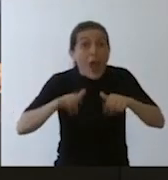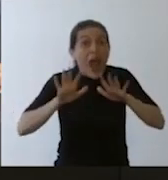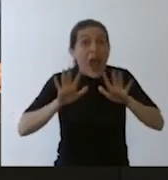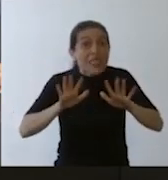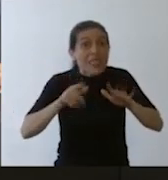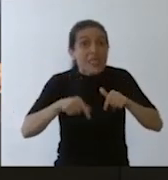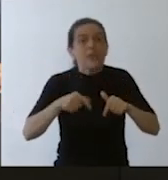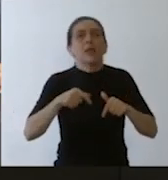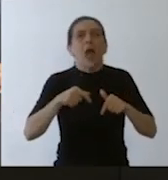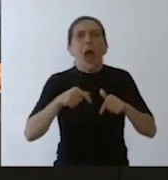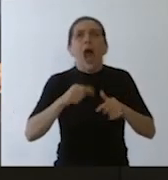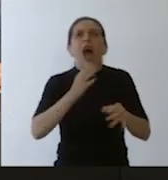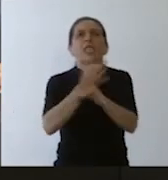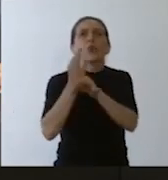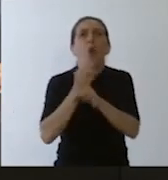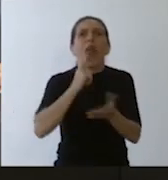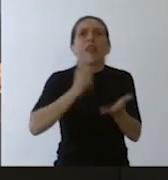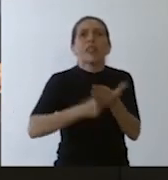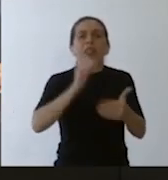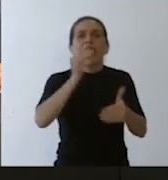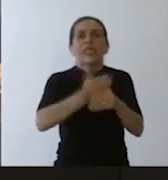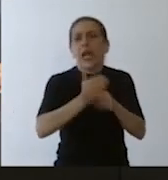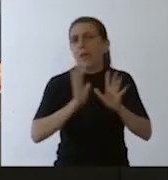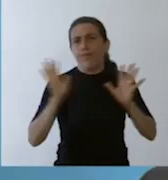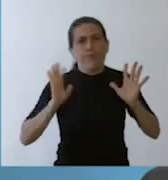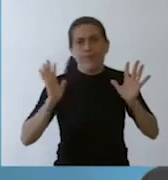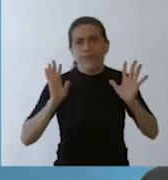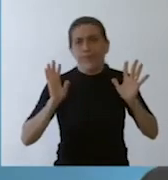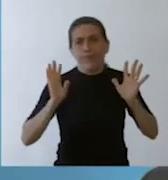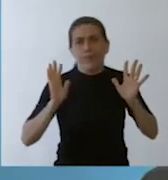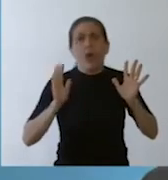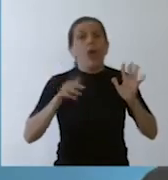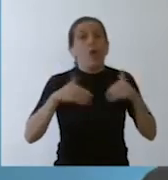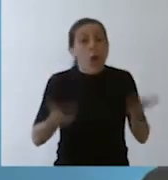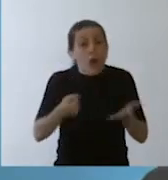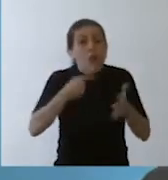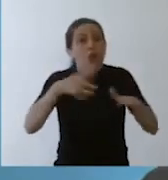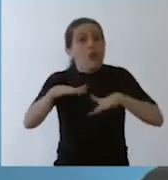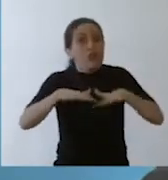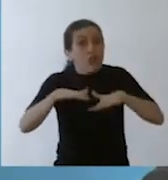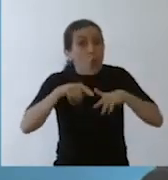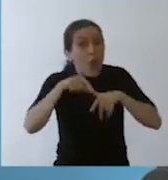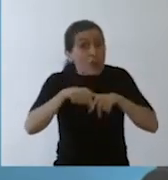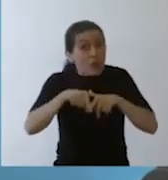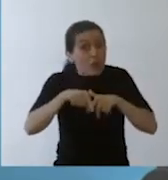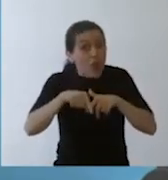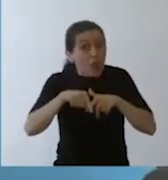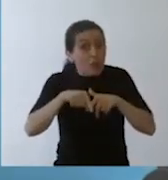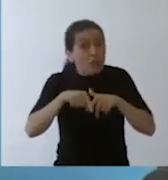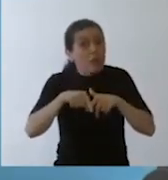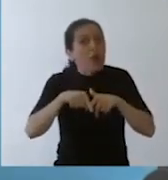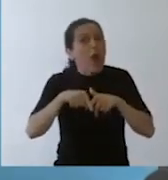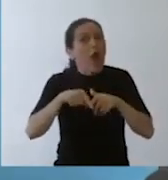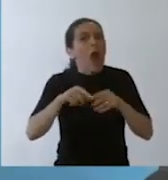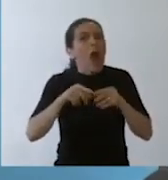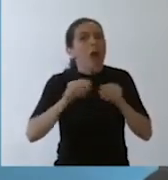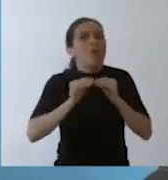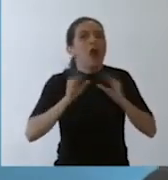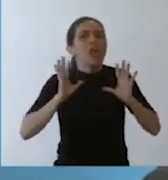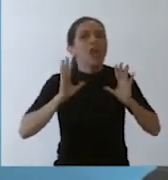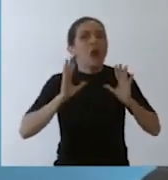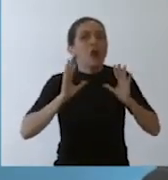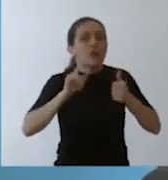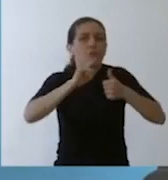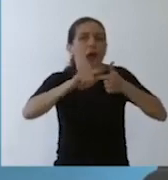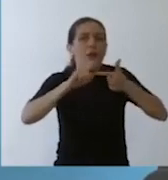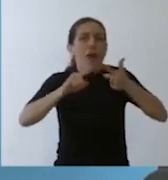conducente el cerrar escuelas. Entonces, por todas esas situaciones, esas fueron los motivos más importantes